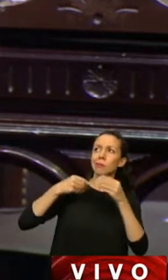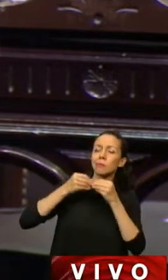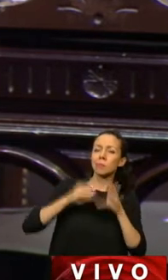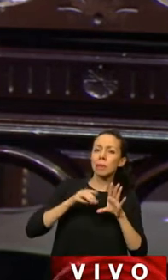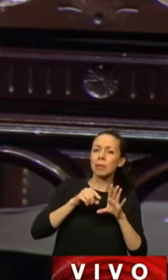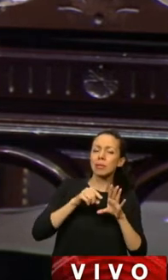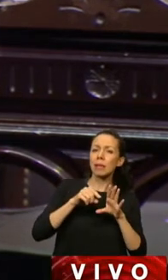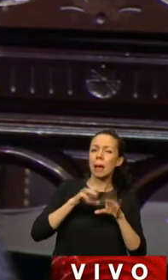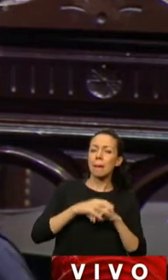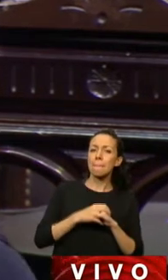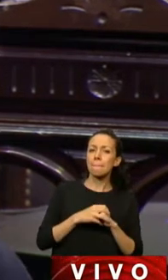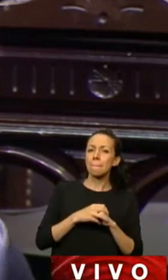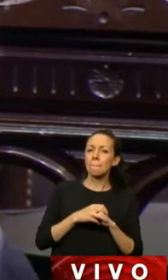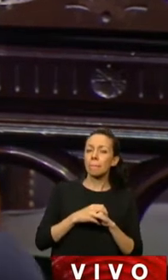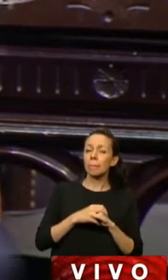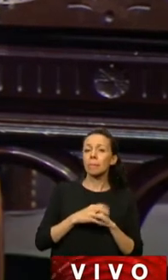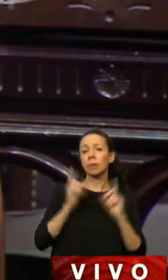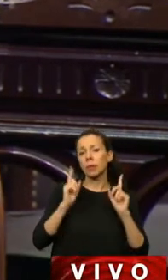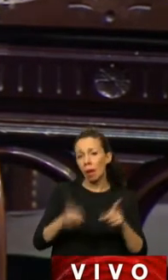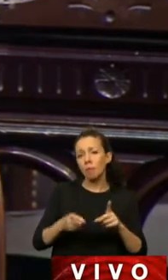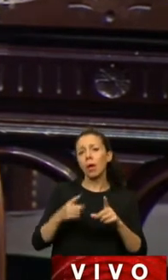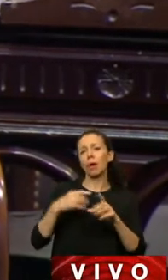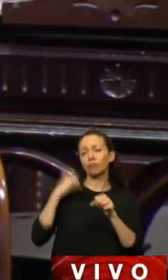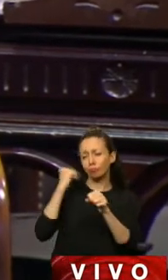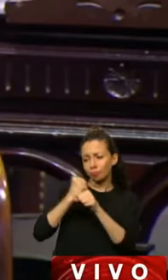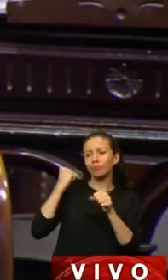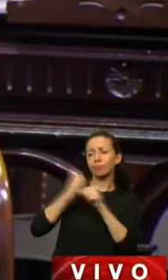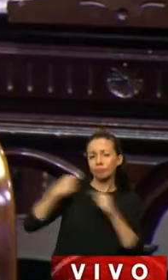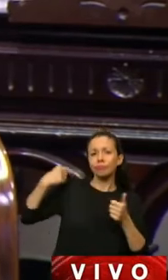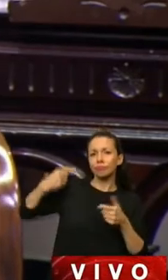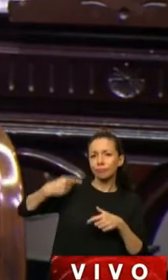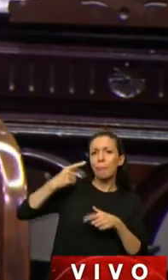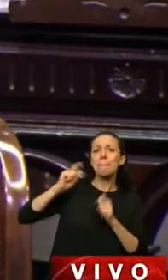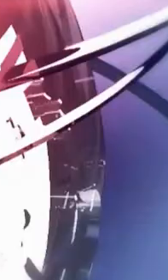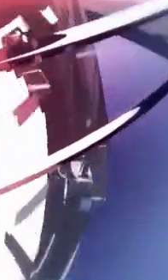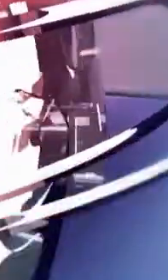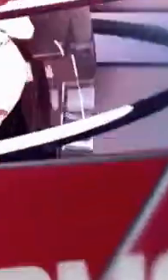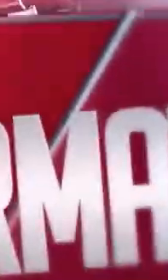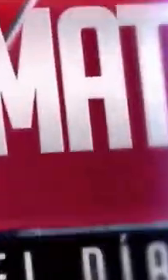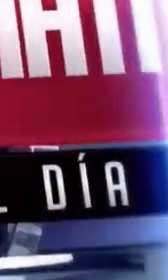este largo transcurrir de estos últimos meses,